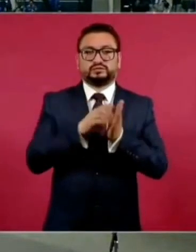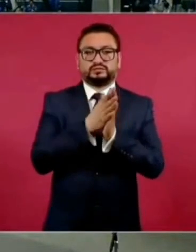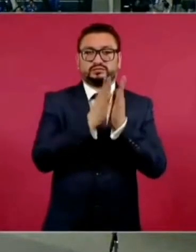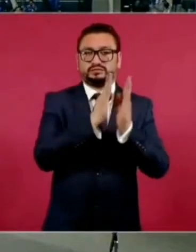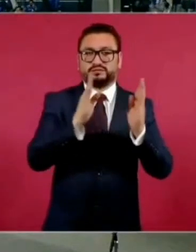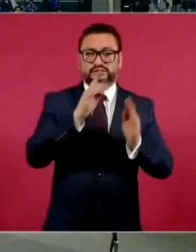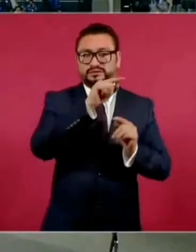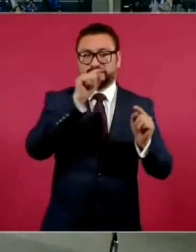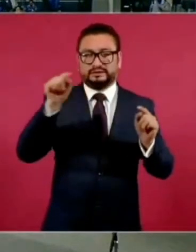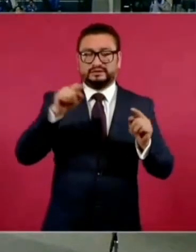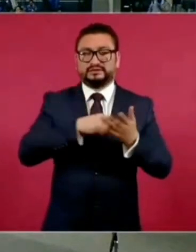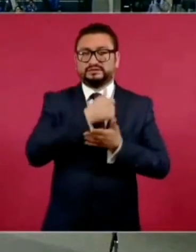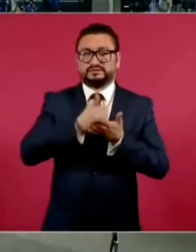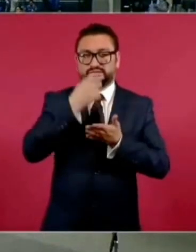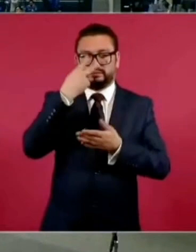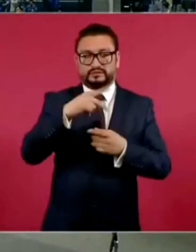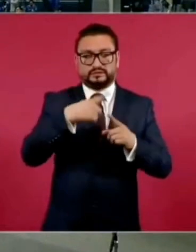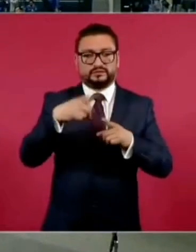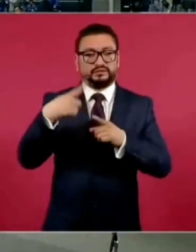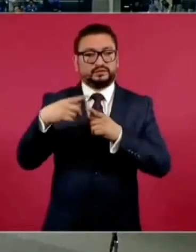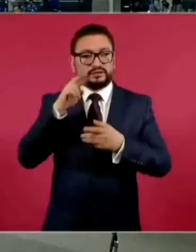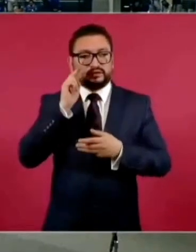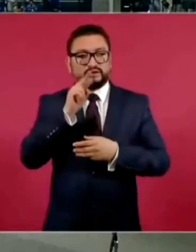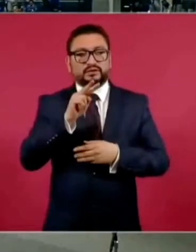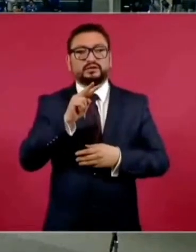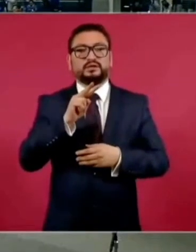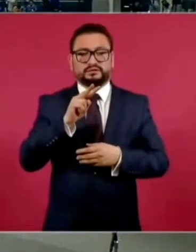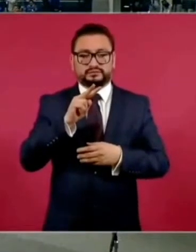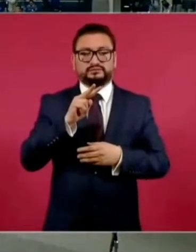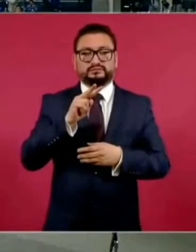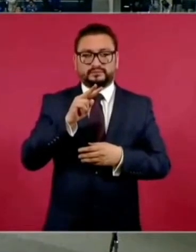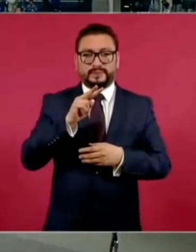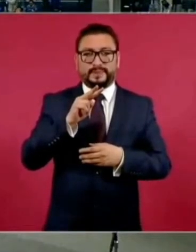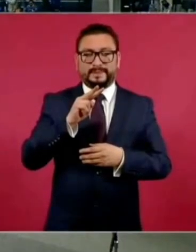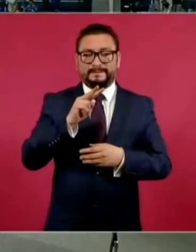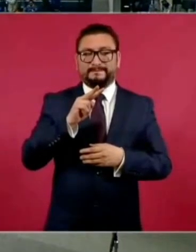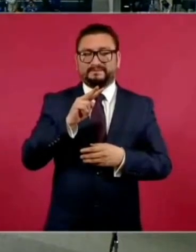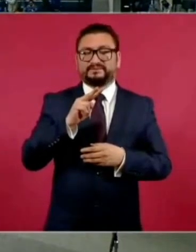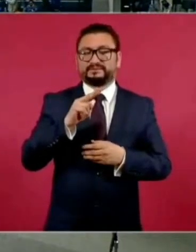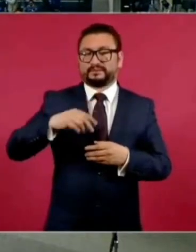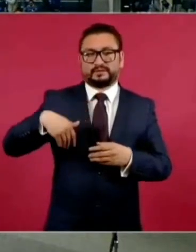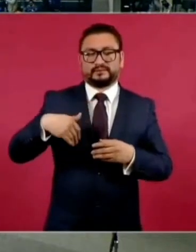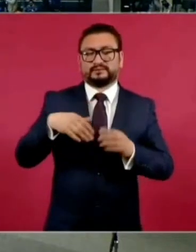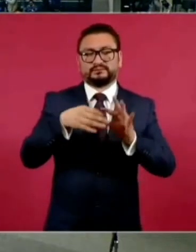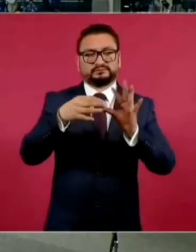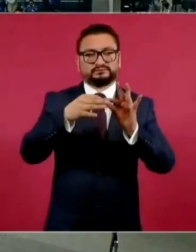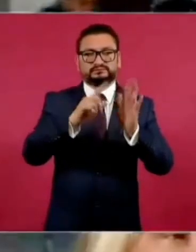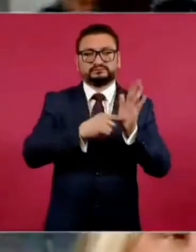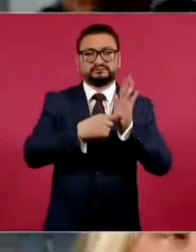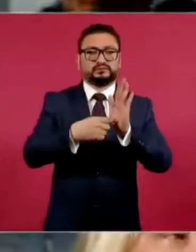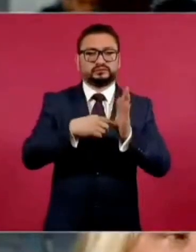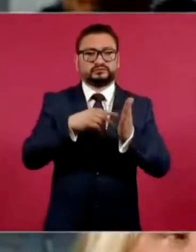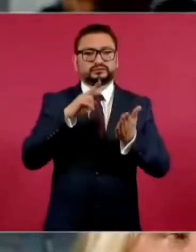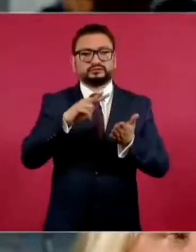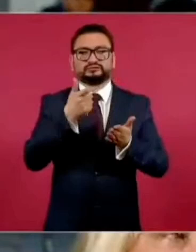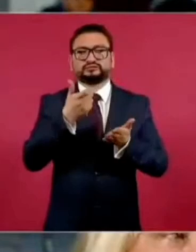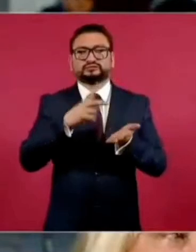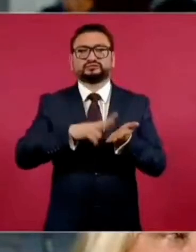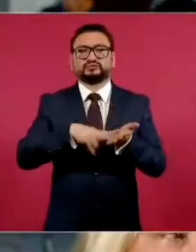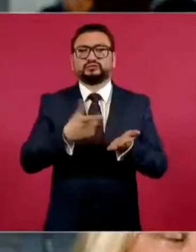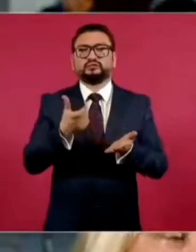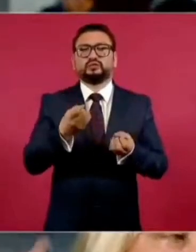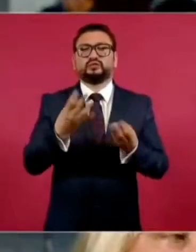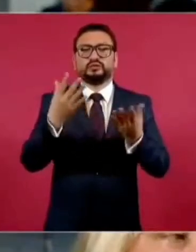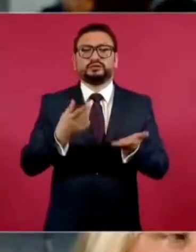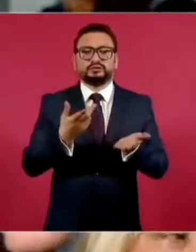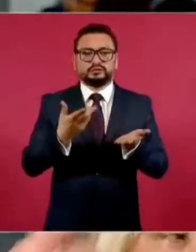de México. Llama mucho la atención, presidente, a la par de lo que usted ya ha mostrado, el costo del mismo.